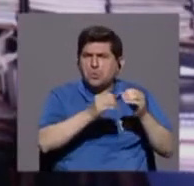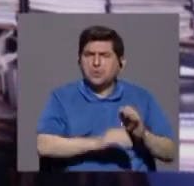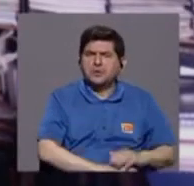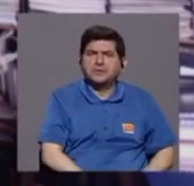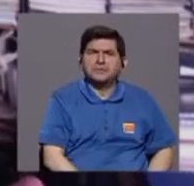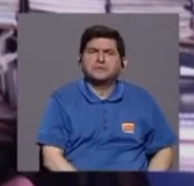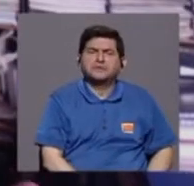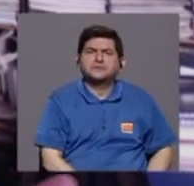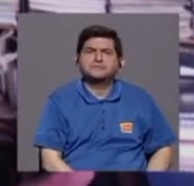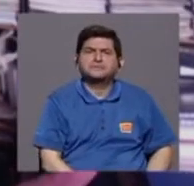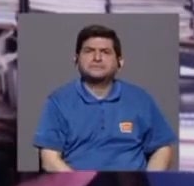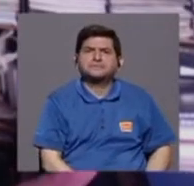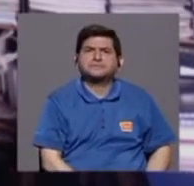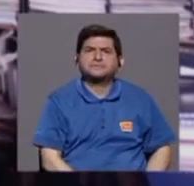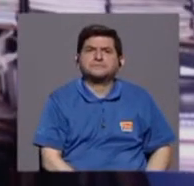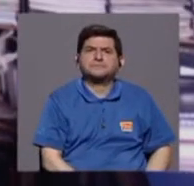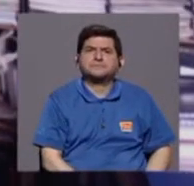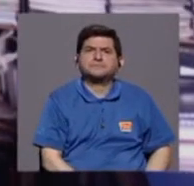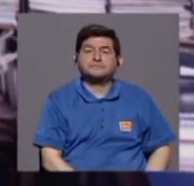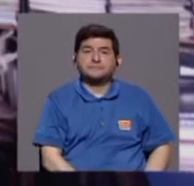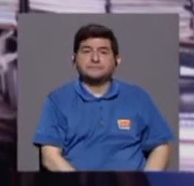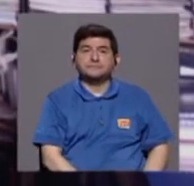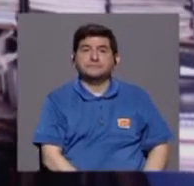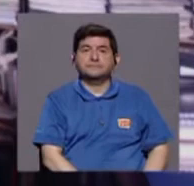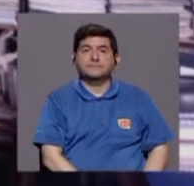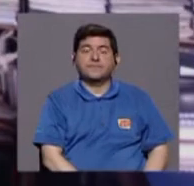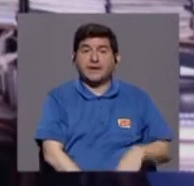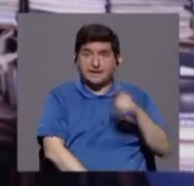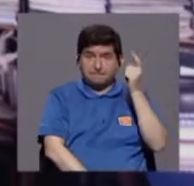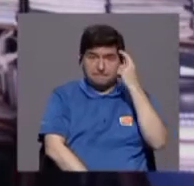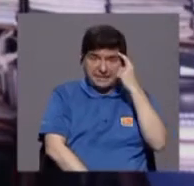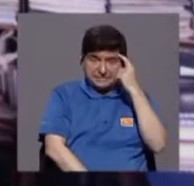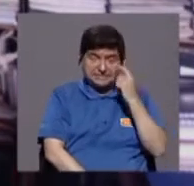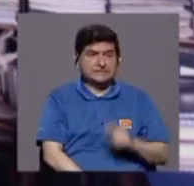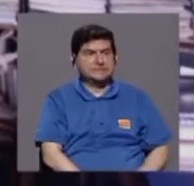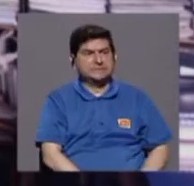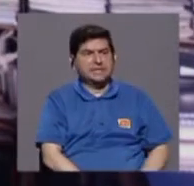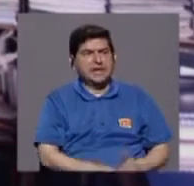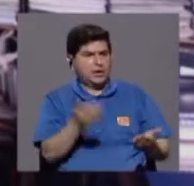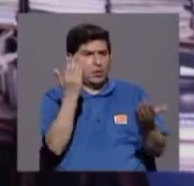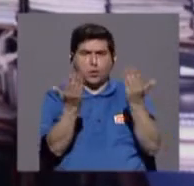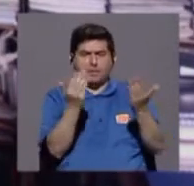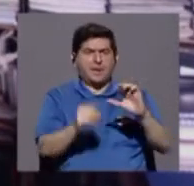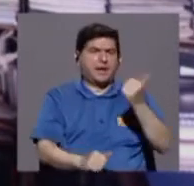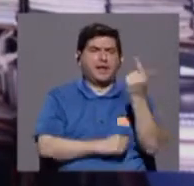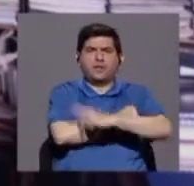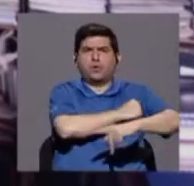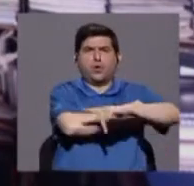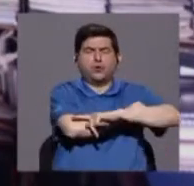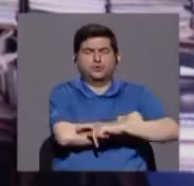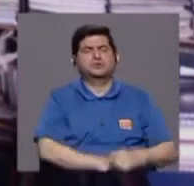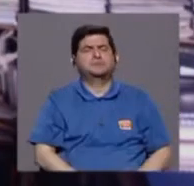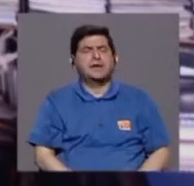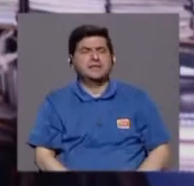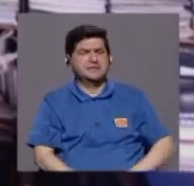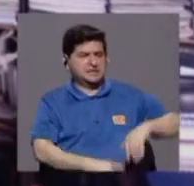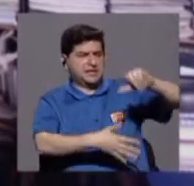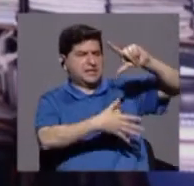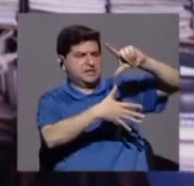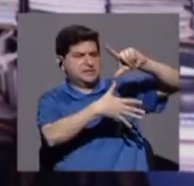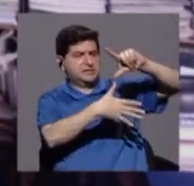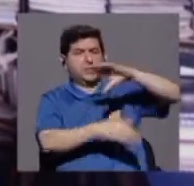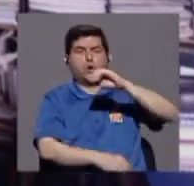poco en términos de los otros países de América Latina. Centroamérica,